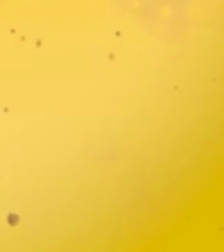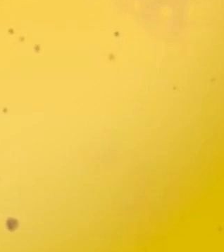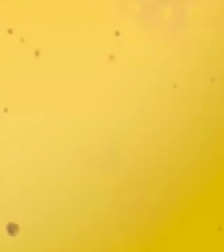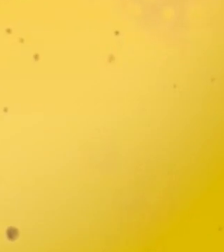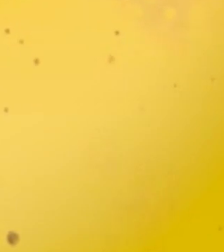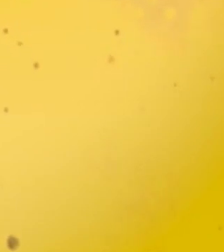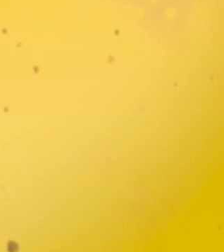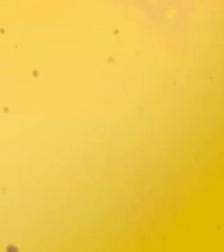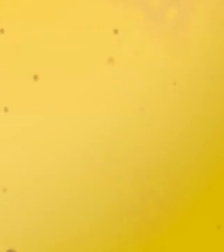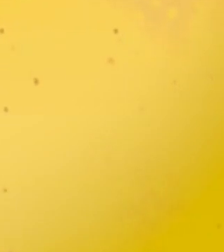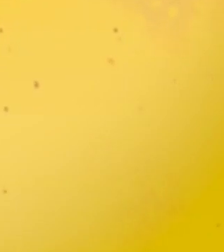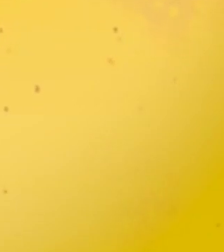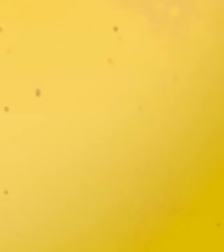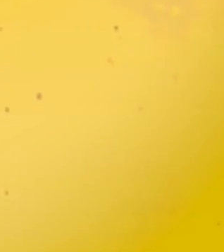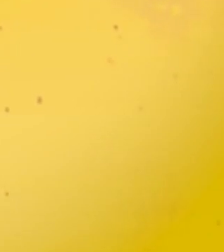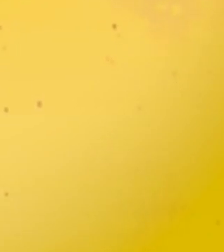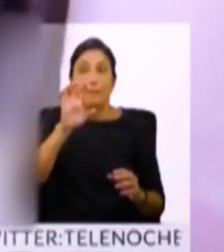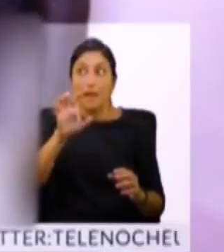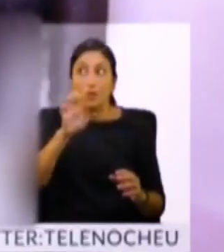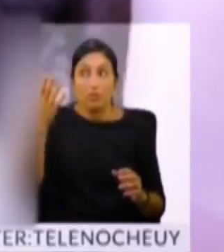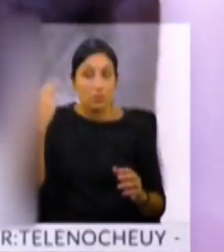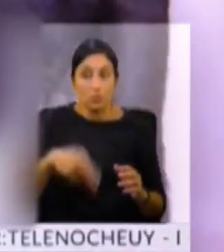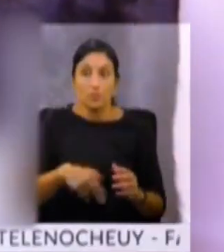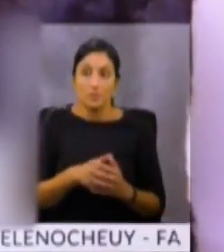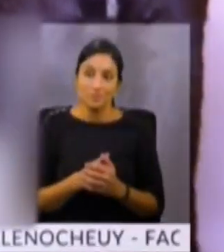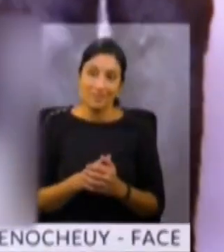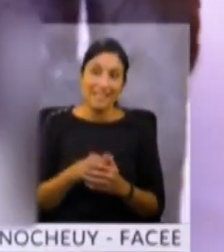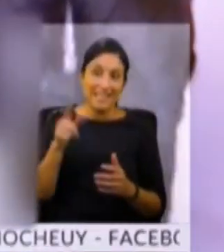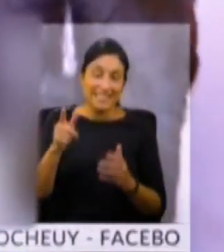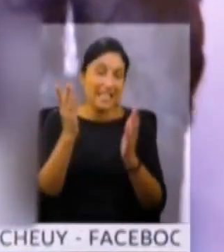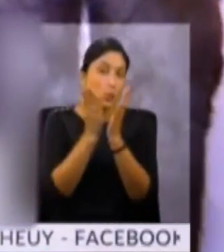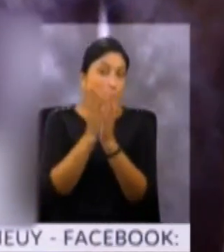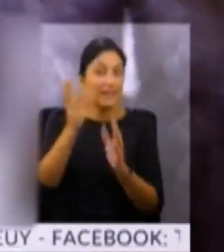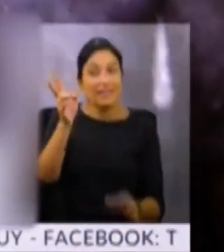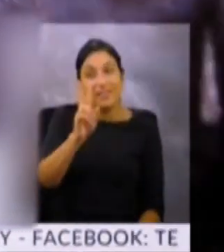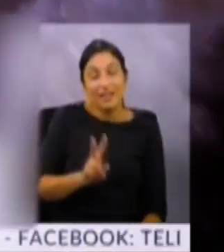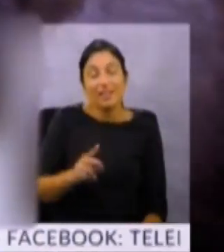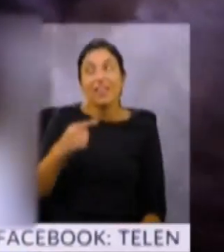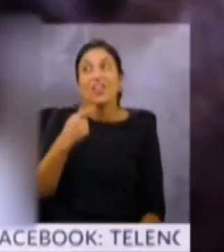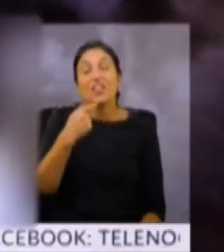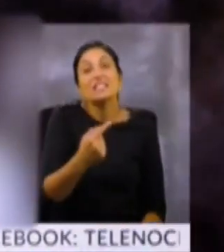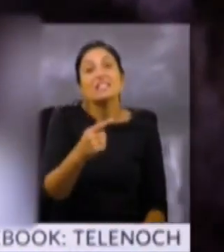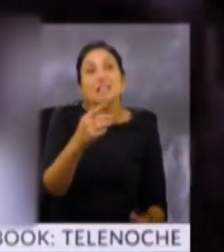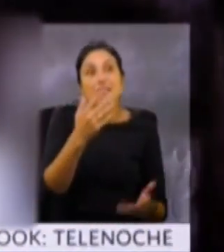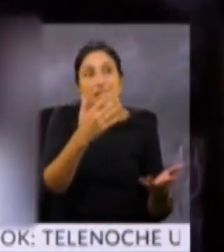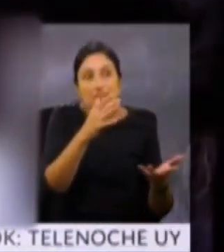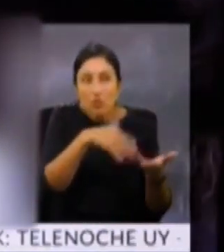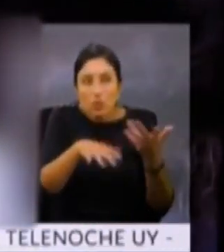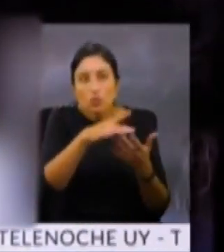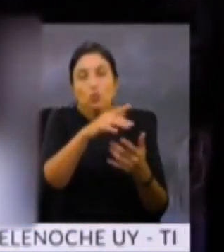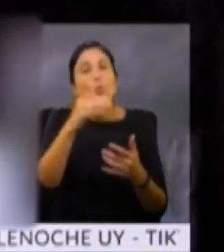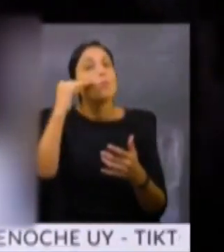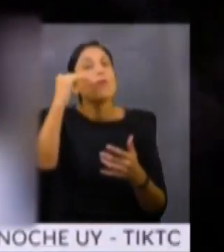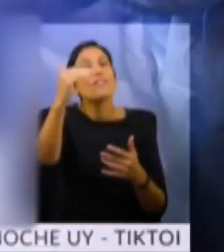de profesionales, entre veterinarios y médicos de humanos, decidieron implantar un marcapasos. El procedimiento, que es común